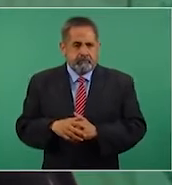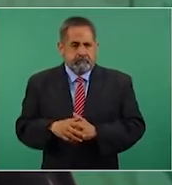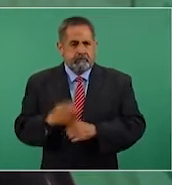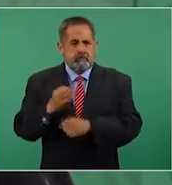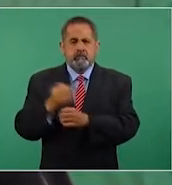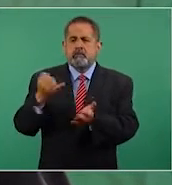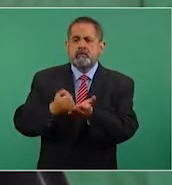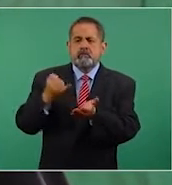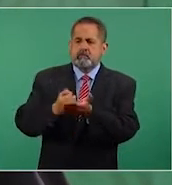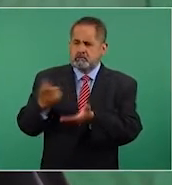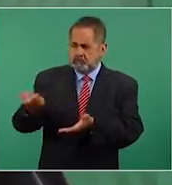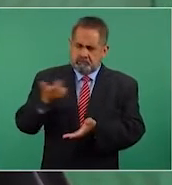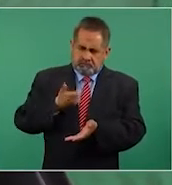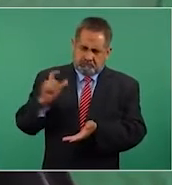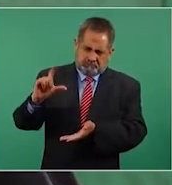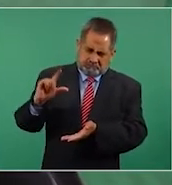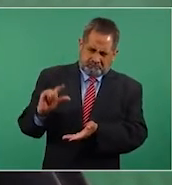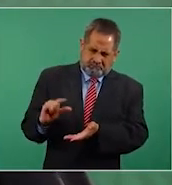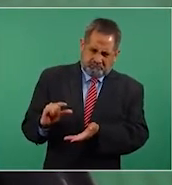los impuestos.